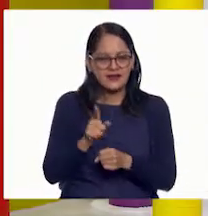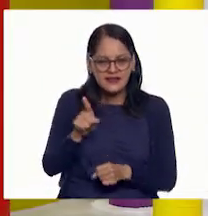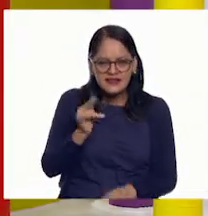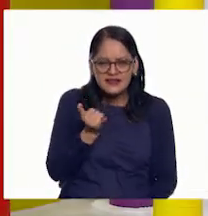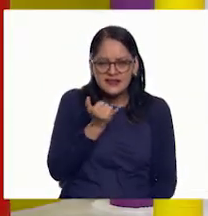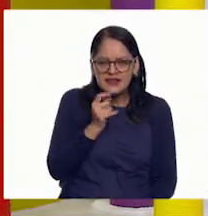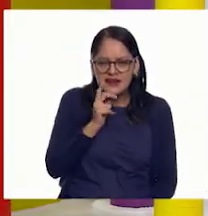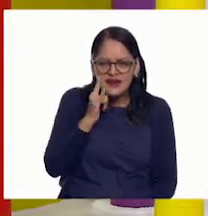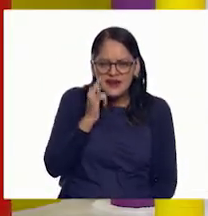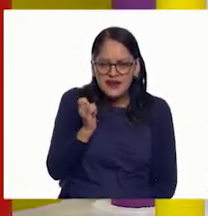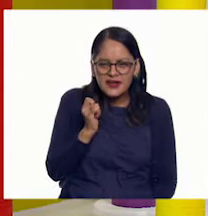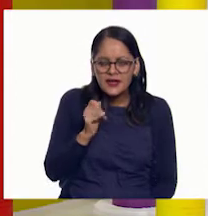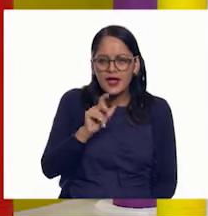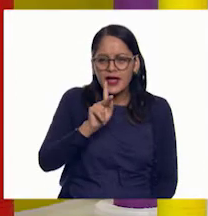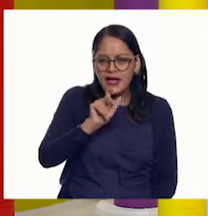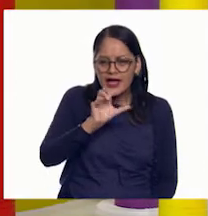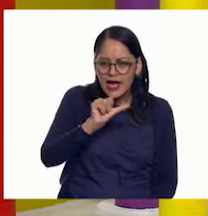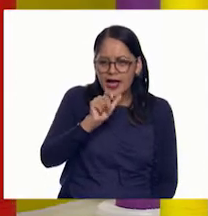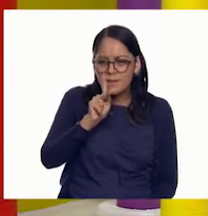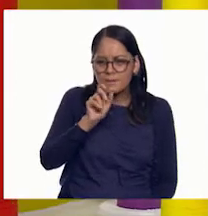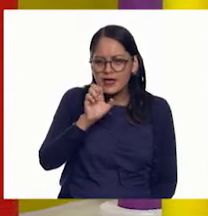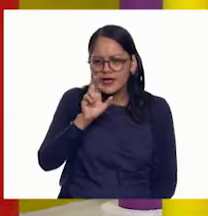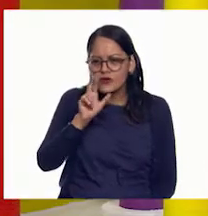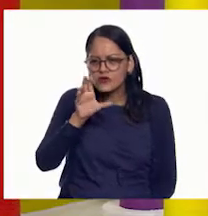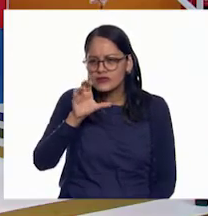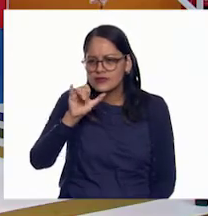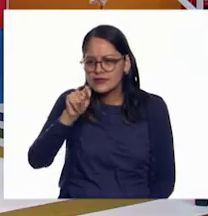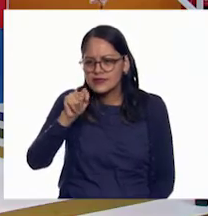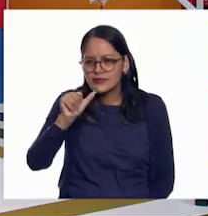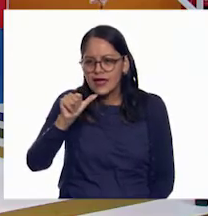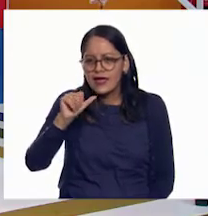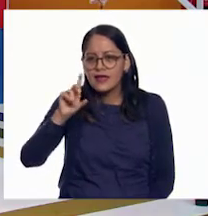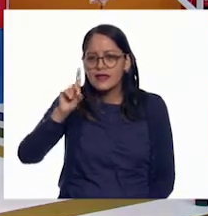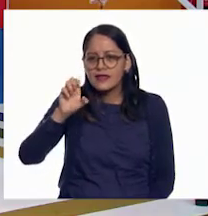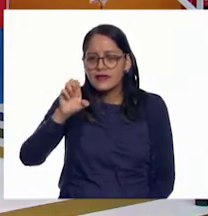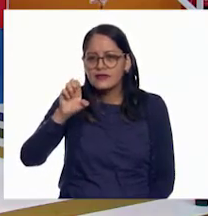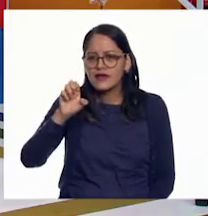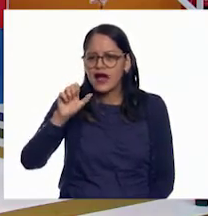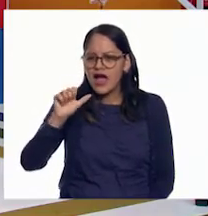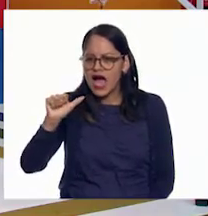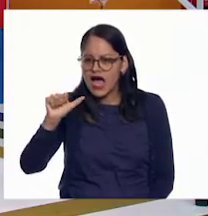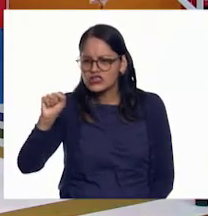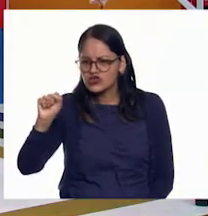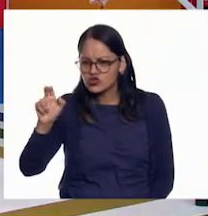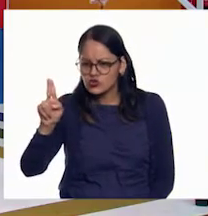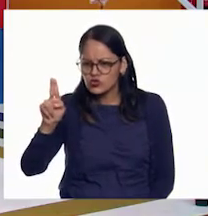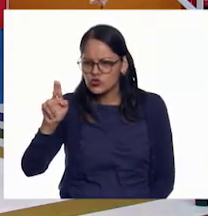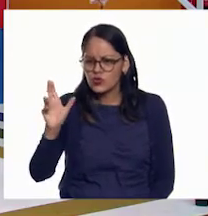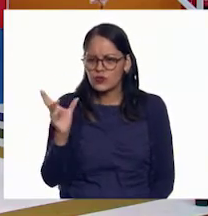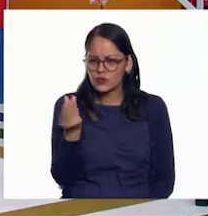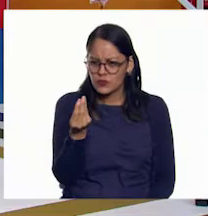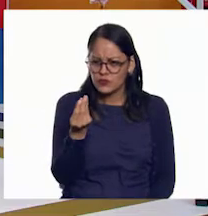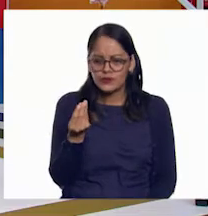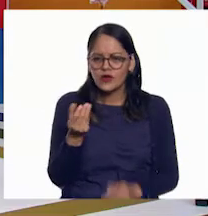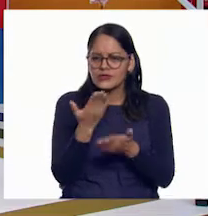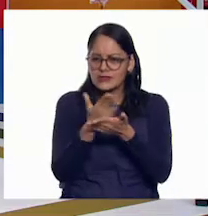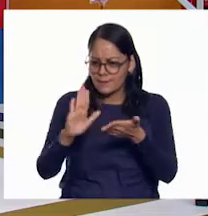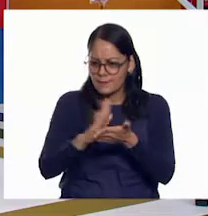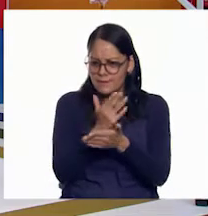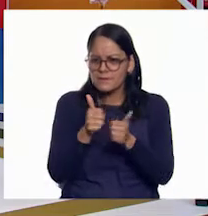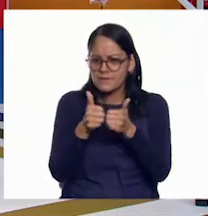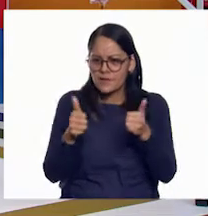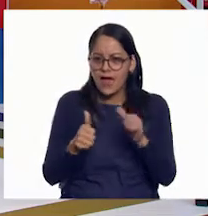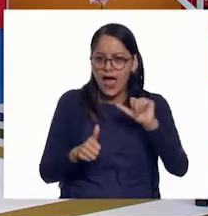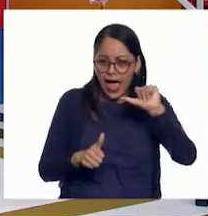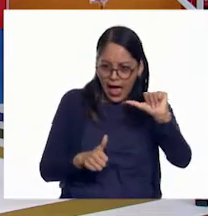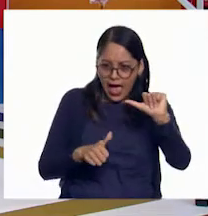raro. ¿no? Caperucita desobedece a su, creo que es a su, Ajá. serían 2 palabras.